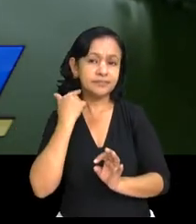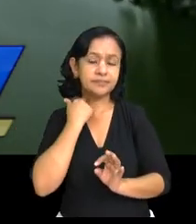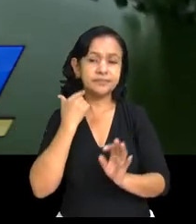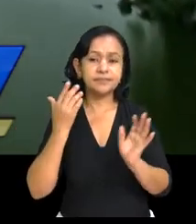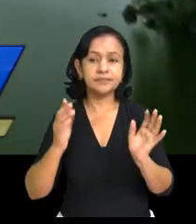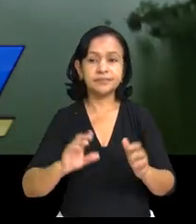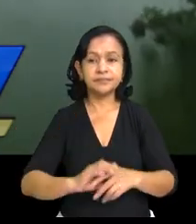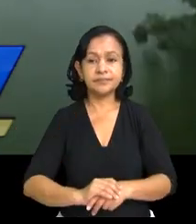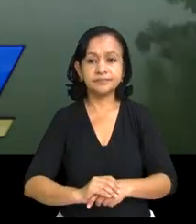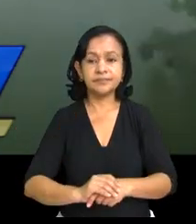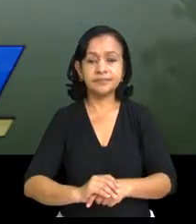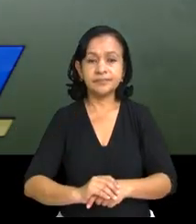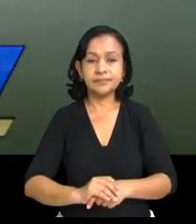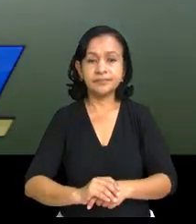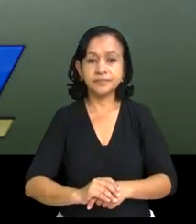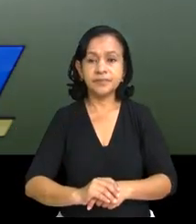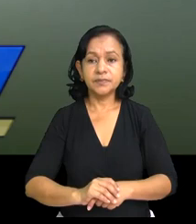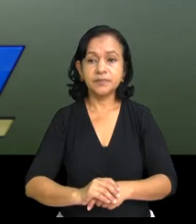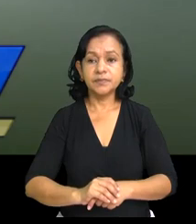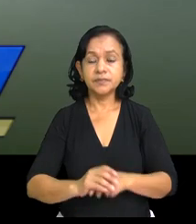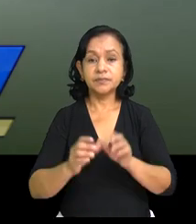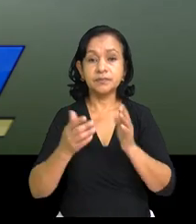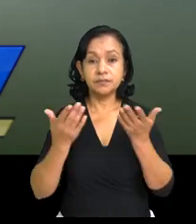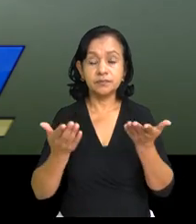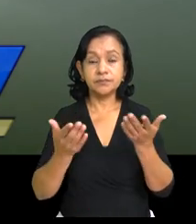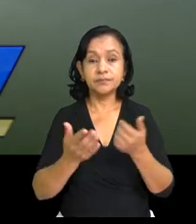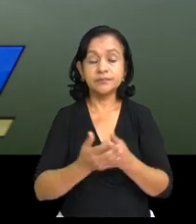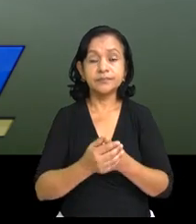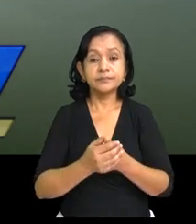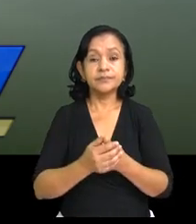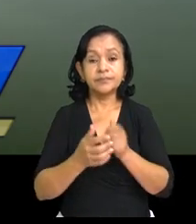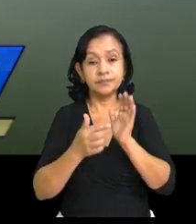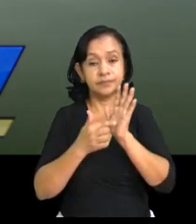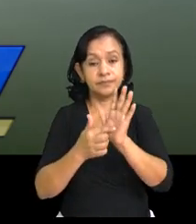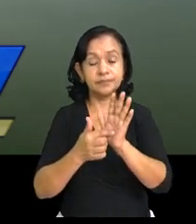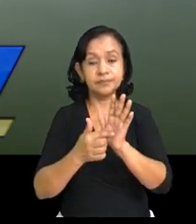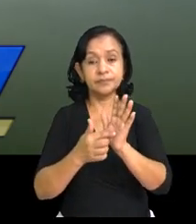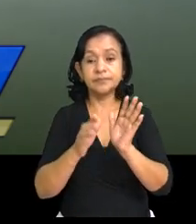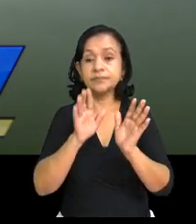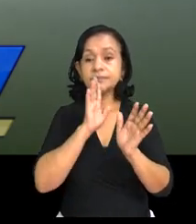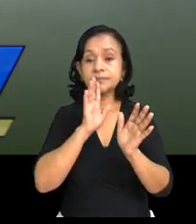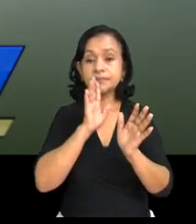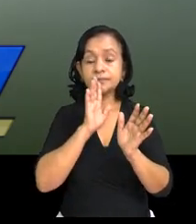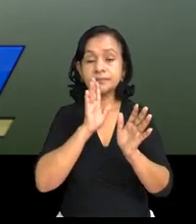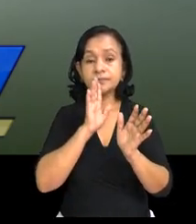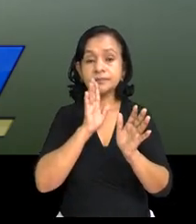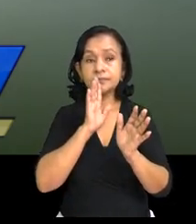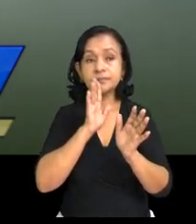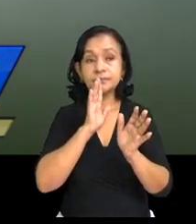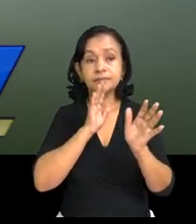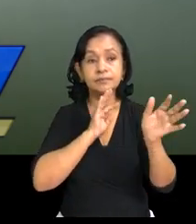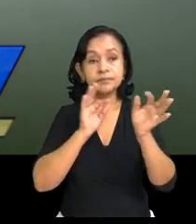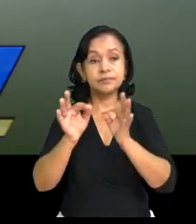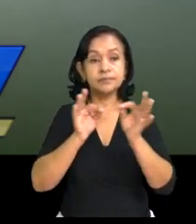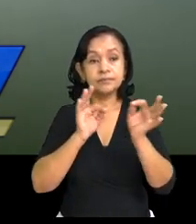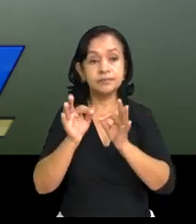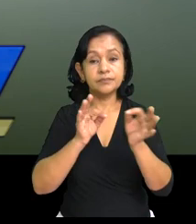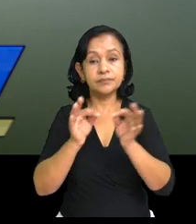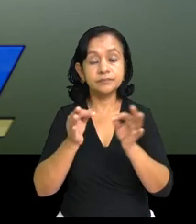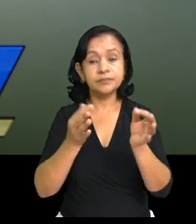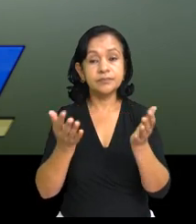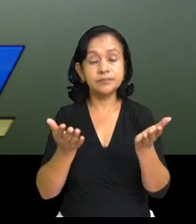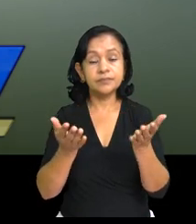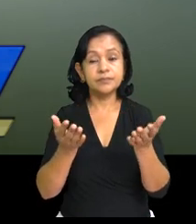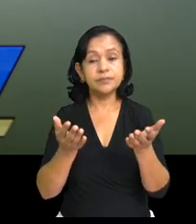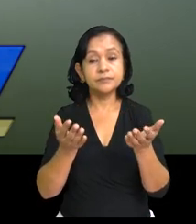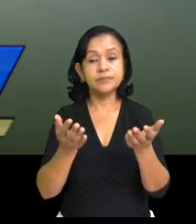Siempre hay agua. Ese es, por ejemplo, una cosa. Ahí hablaba, quiero ver solo rápidamente. Adelante, tranquilo. Aquí